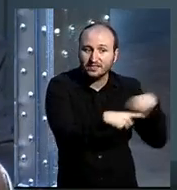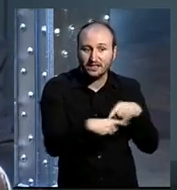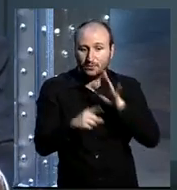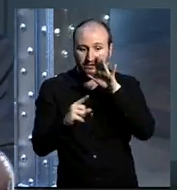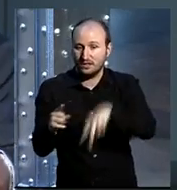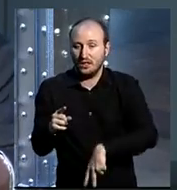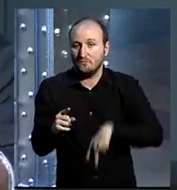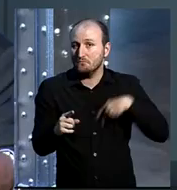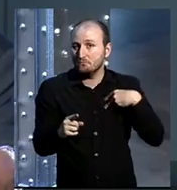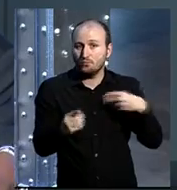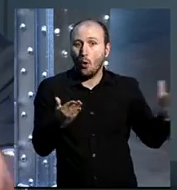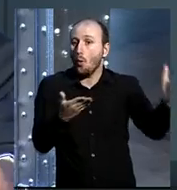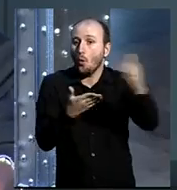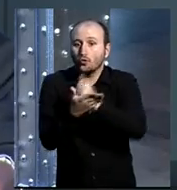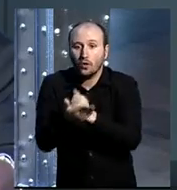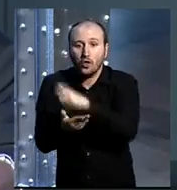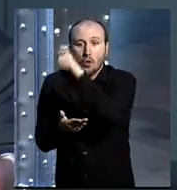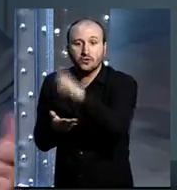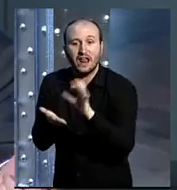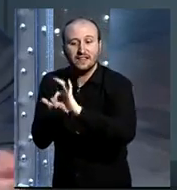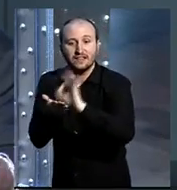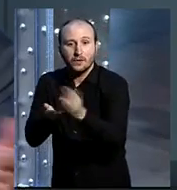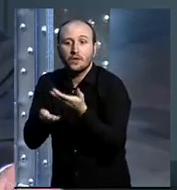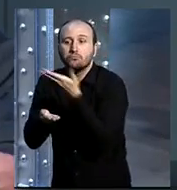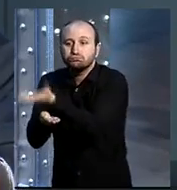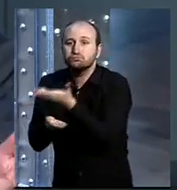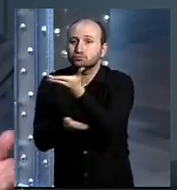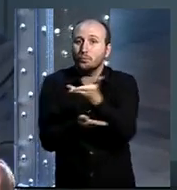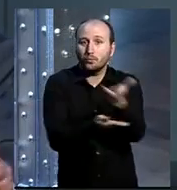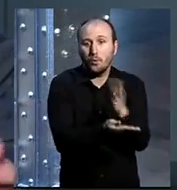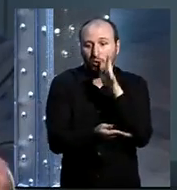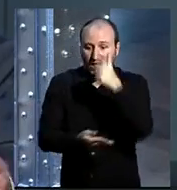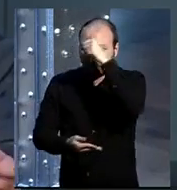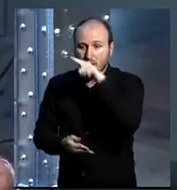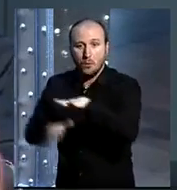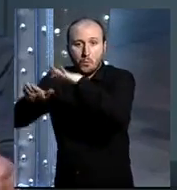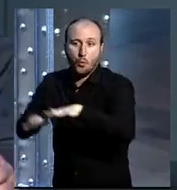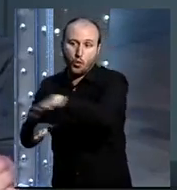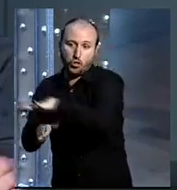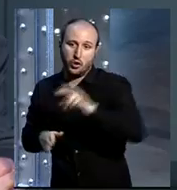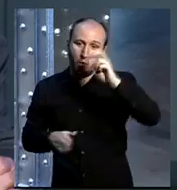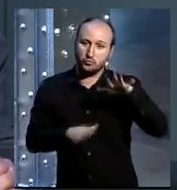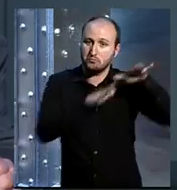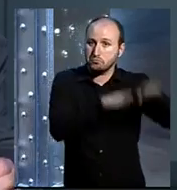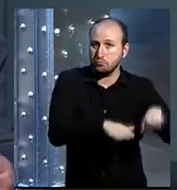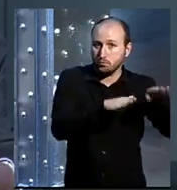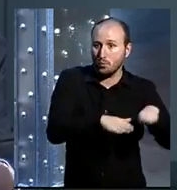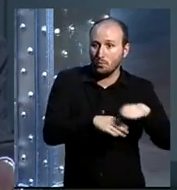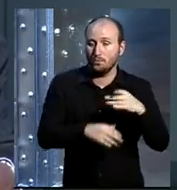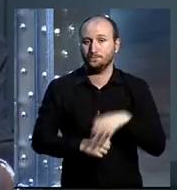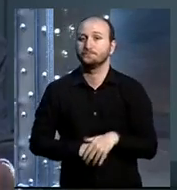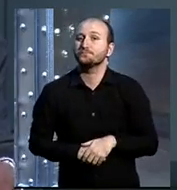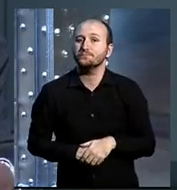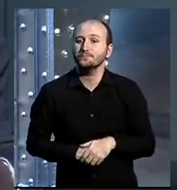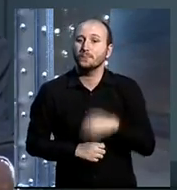regulaciones diferentes de los agentes que proveen el servicio, porque están en unos territorios o en otros, y además digamos, de lo que son esos datos, ¿no?